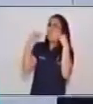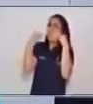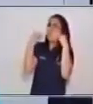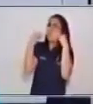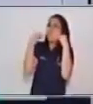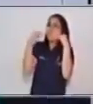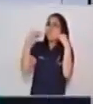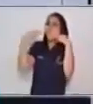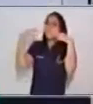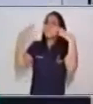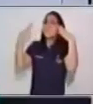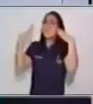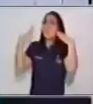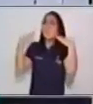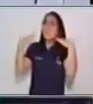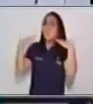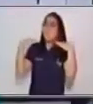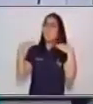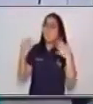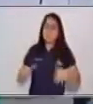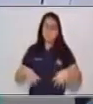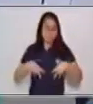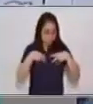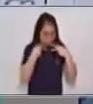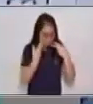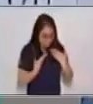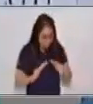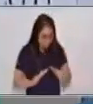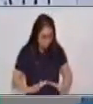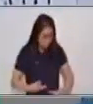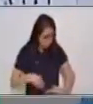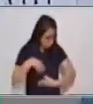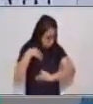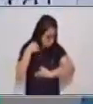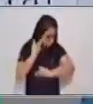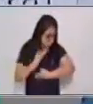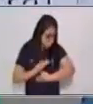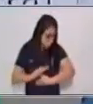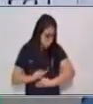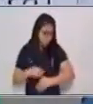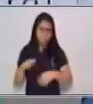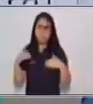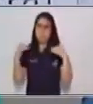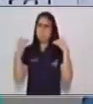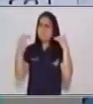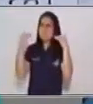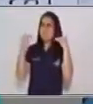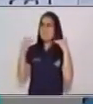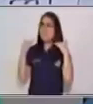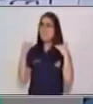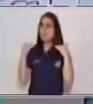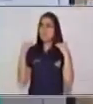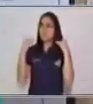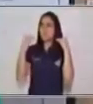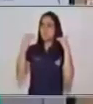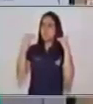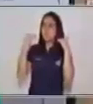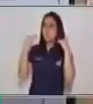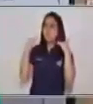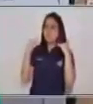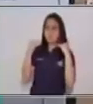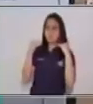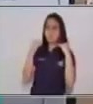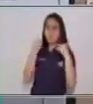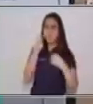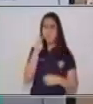exhaló sin ruido. Y sus ojos fueron tiernos como llenos de rocío. Vamos a observar, aquí hay una rima,